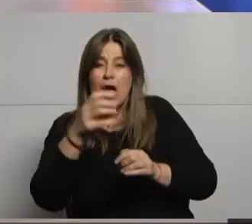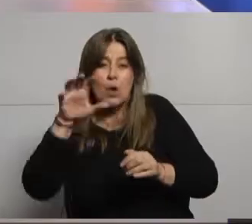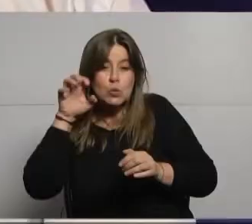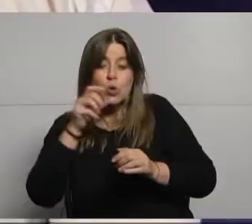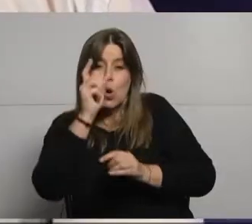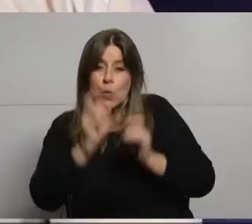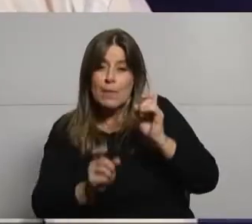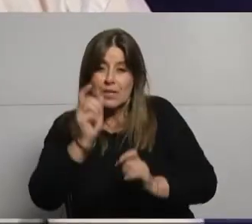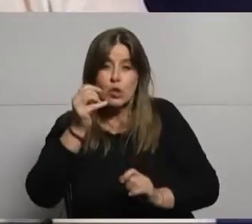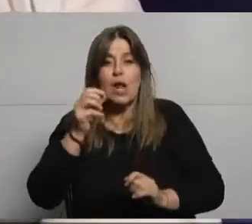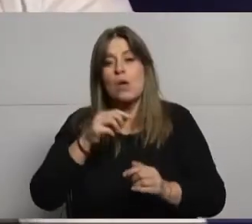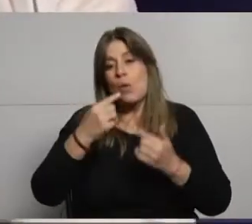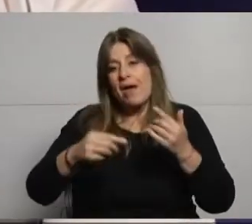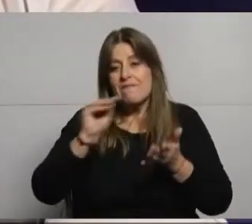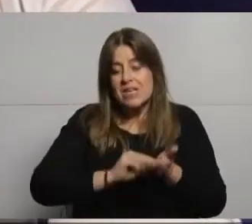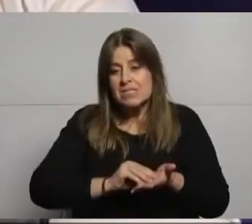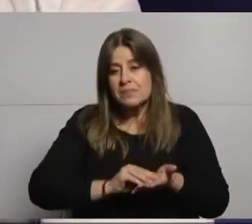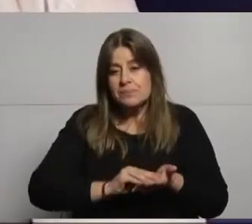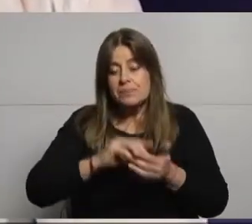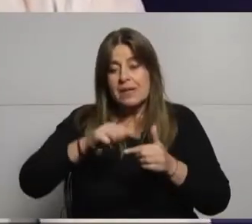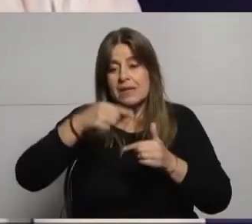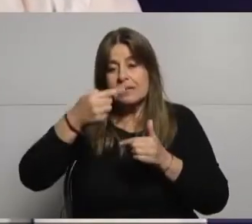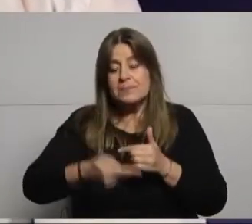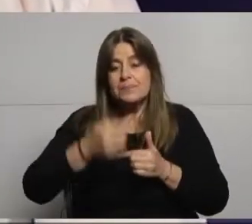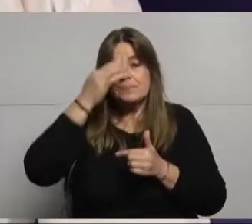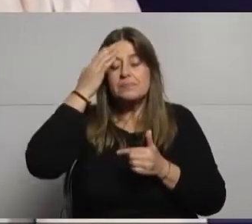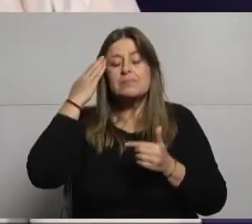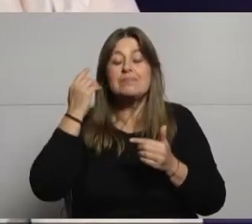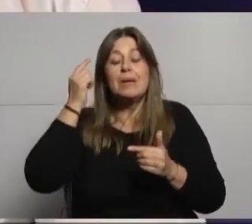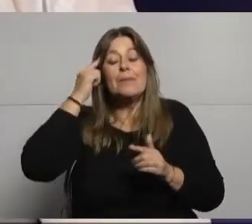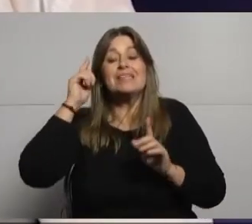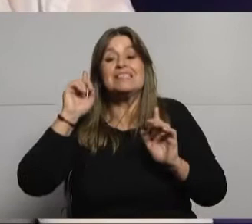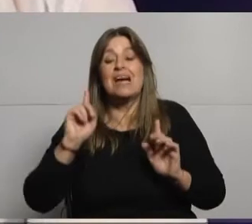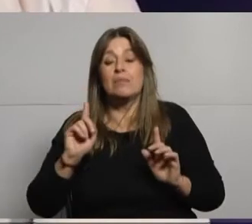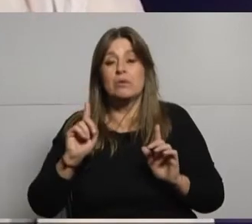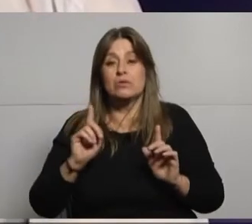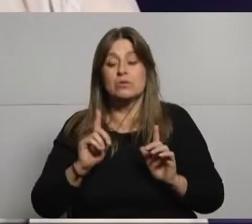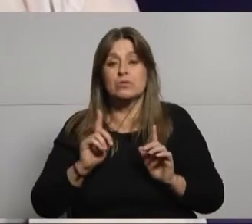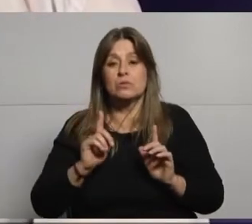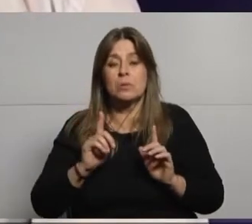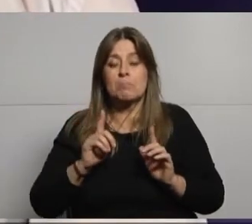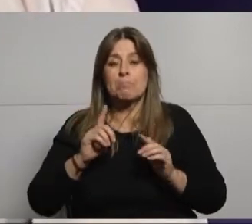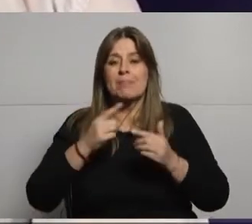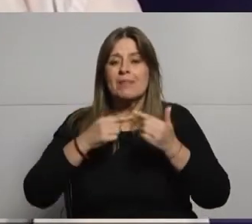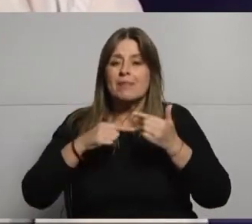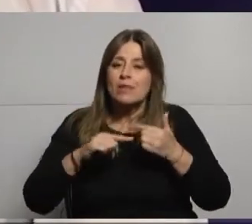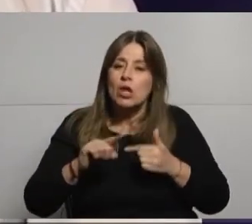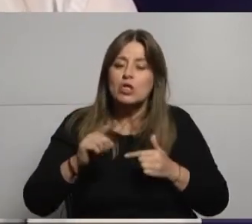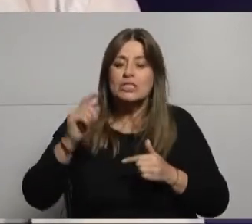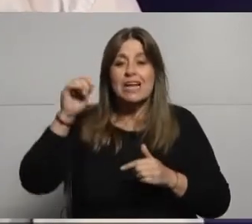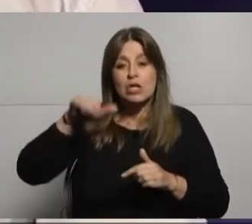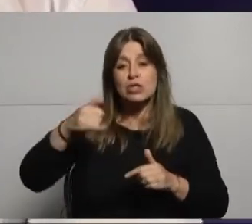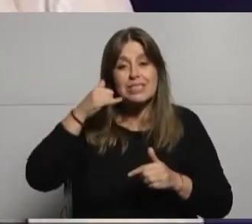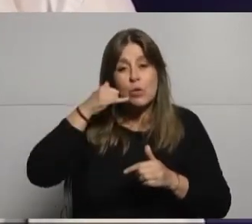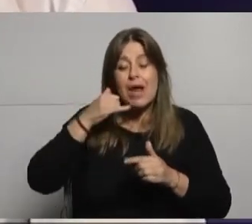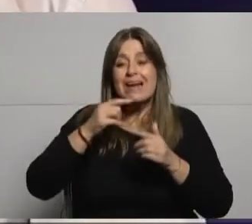vez. La siguiente cosa que también se nos ocurre con eso es decir, bueno, entonces hagamos que los celulares